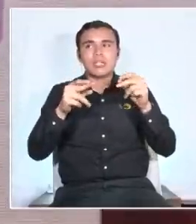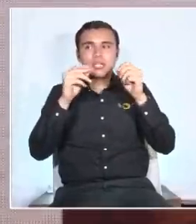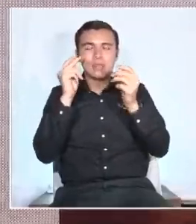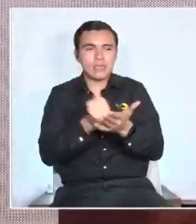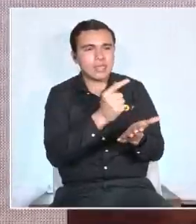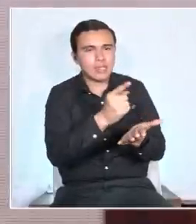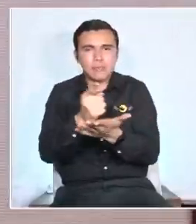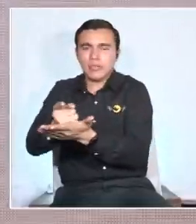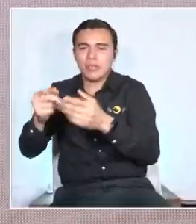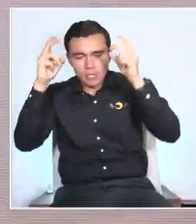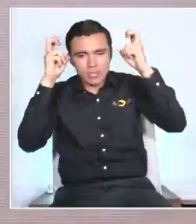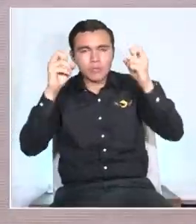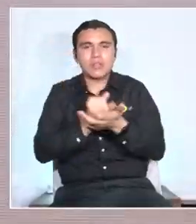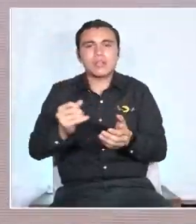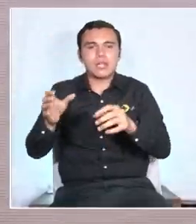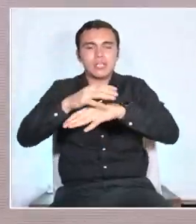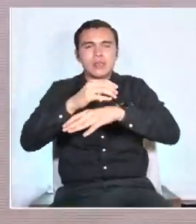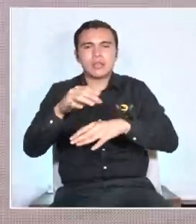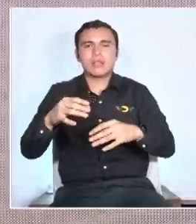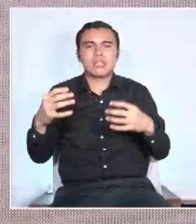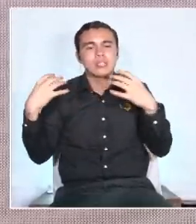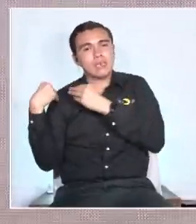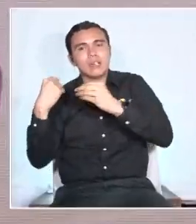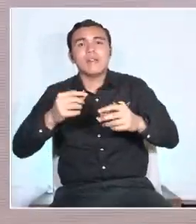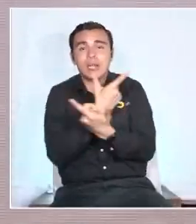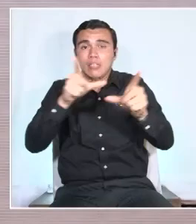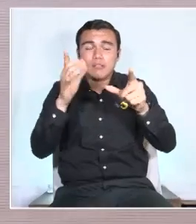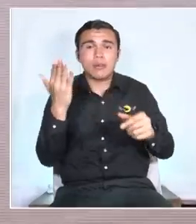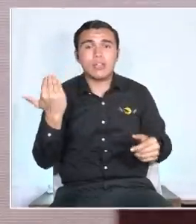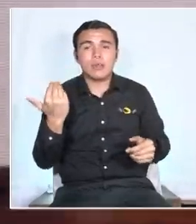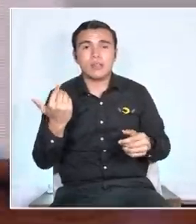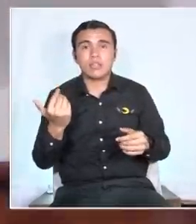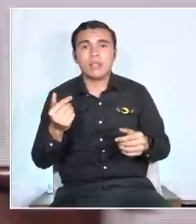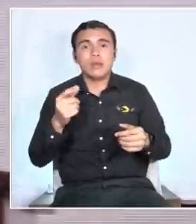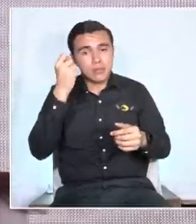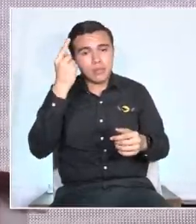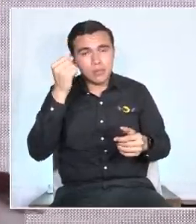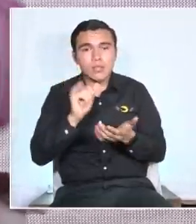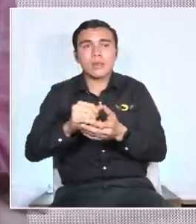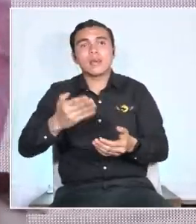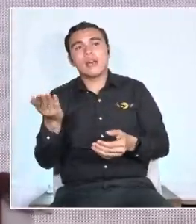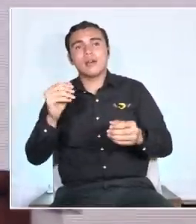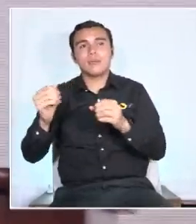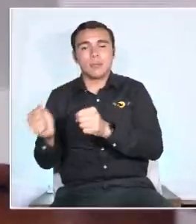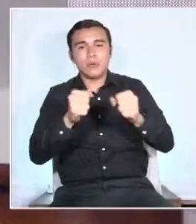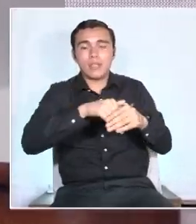demonio que cargaba y fue liberada, me di cuenta que había poder en